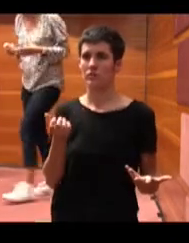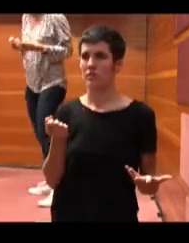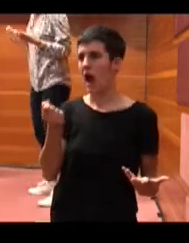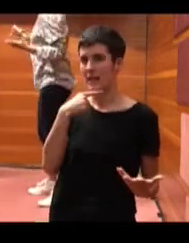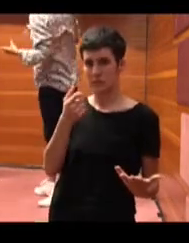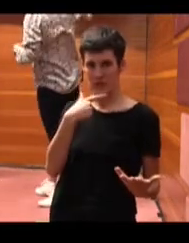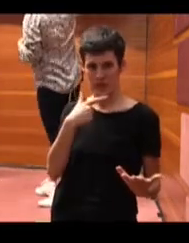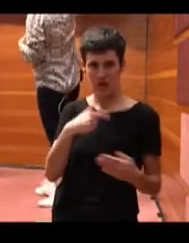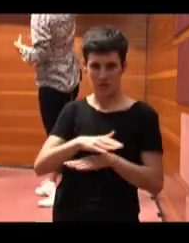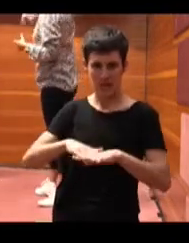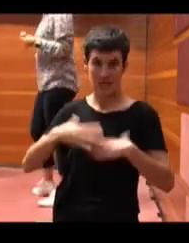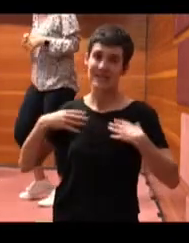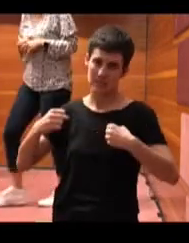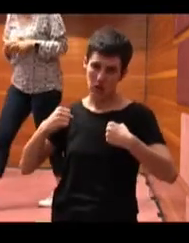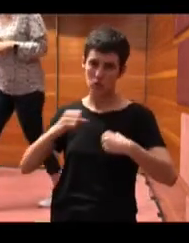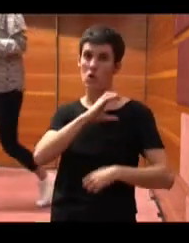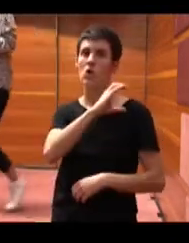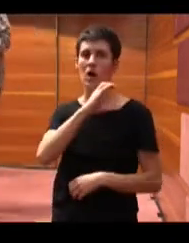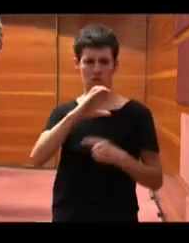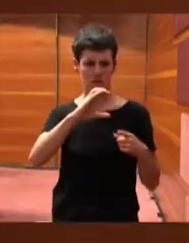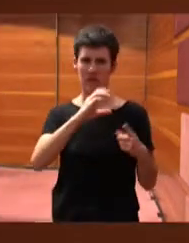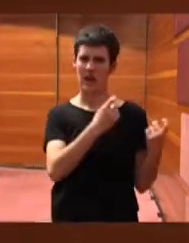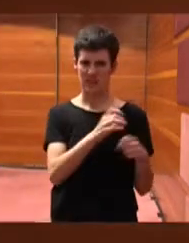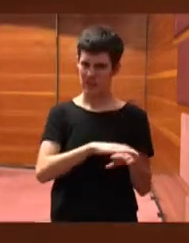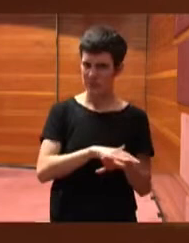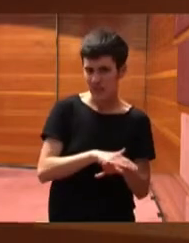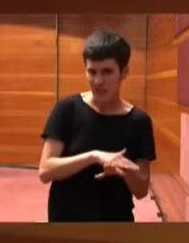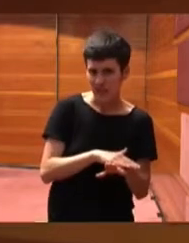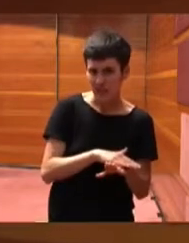necesidad básica, la salud, la Coca-Cola, ¿es una necesidad básica?